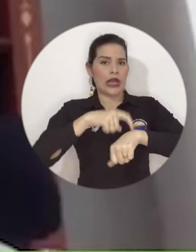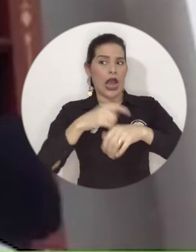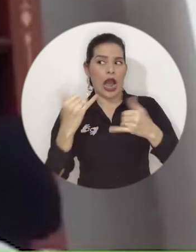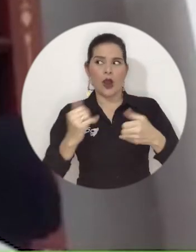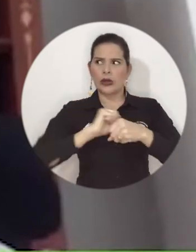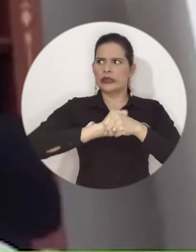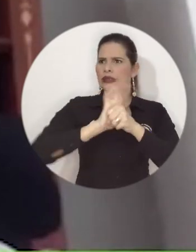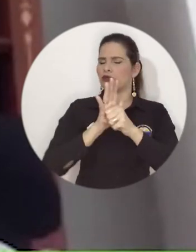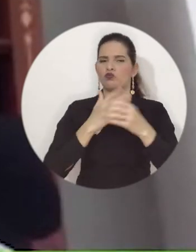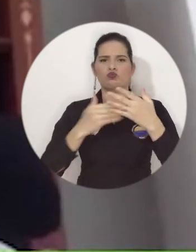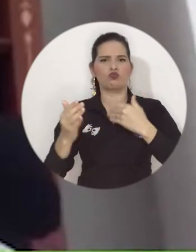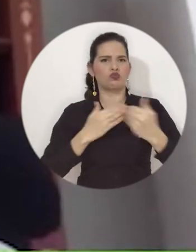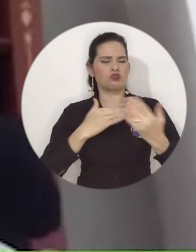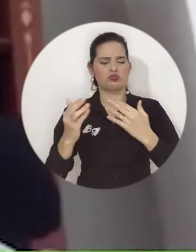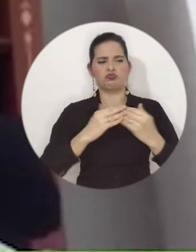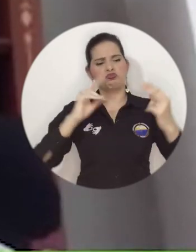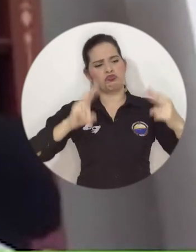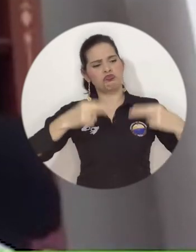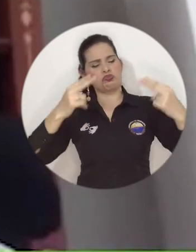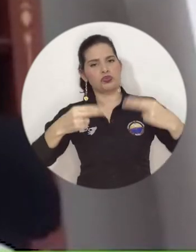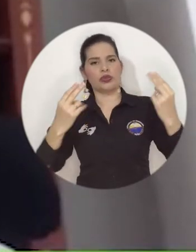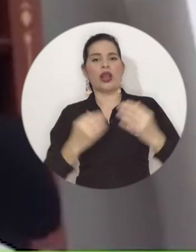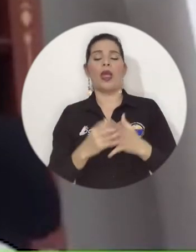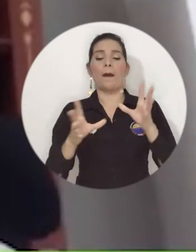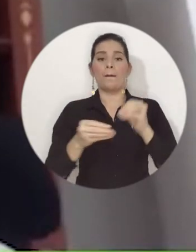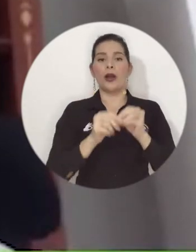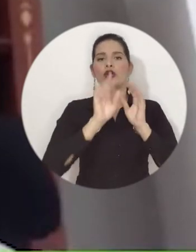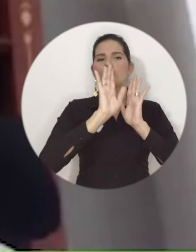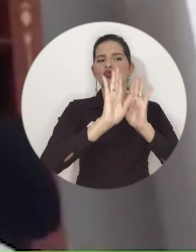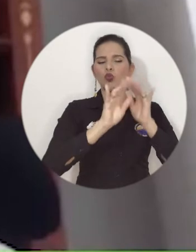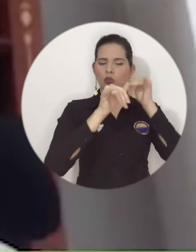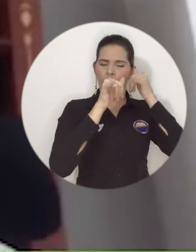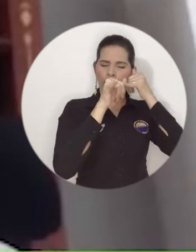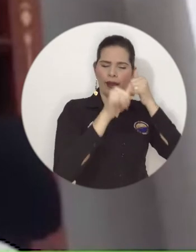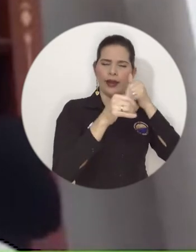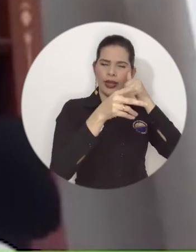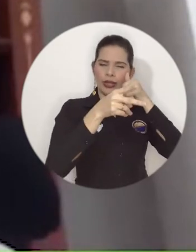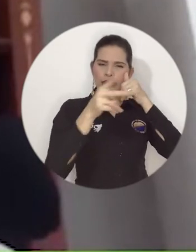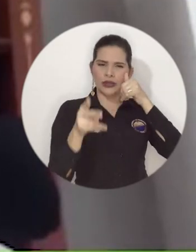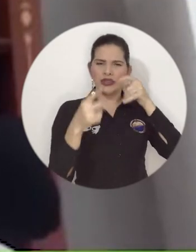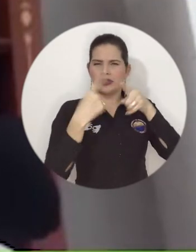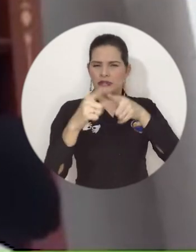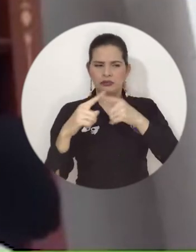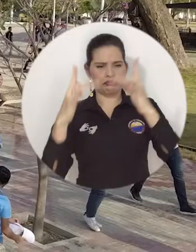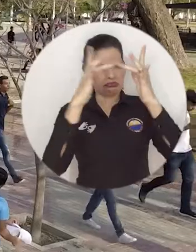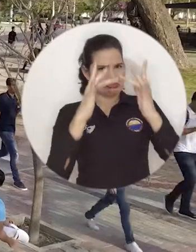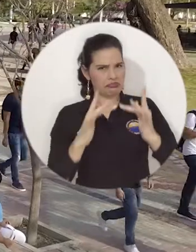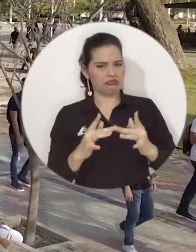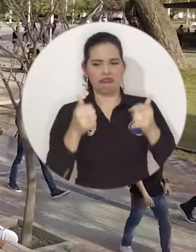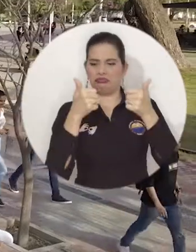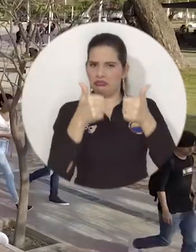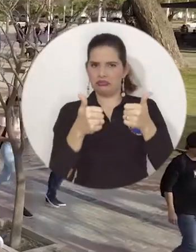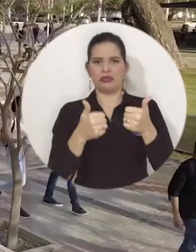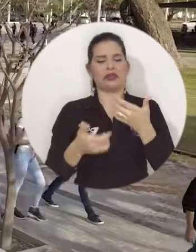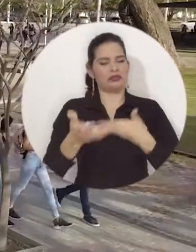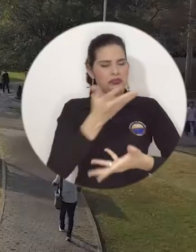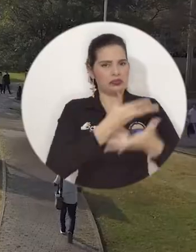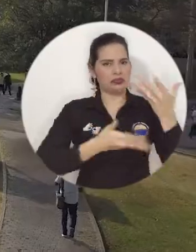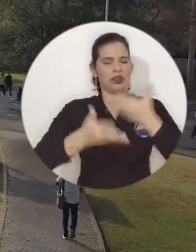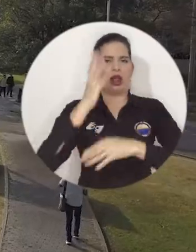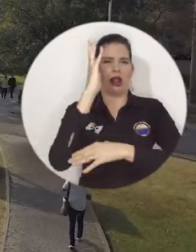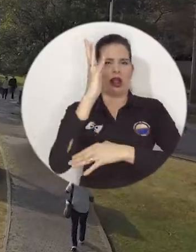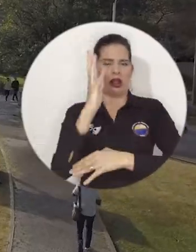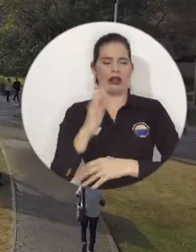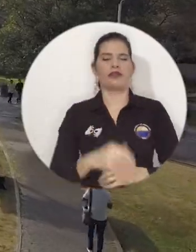los tiempos que se imponen en muchas profesiones, como la ingeniería civil y otras profesiones afines. Estos espacios